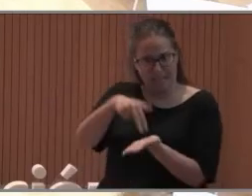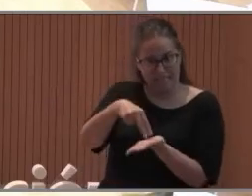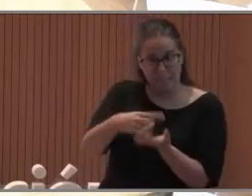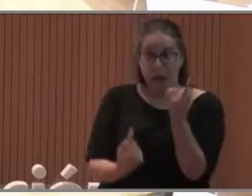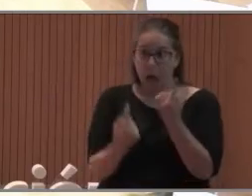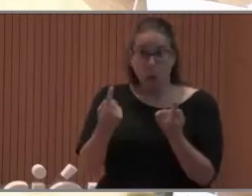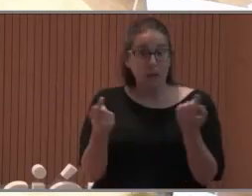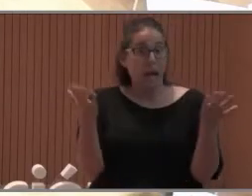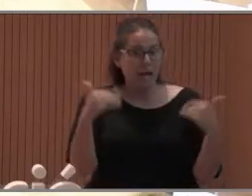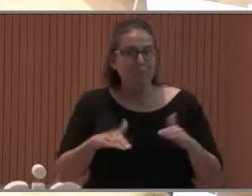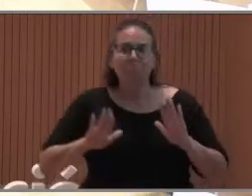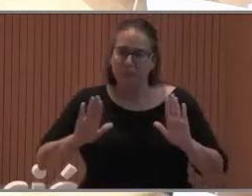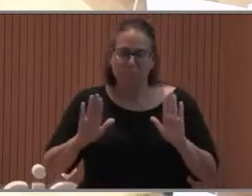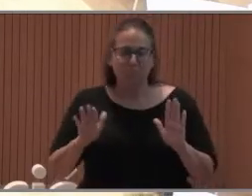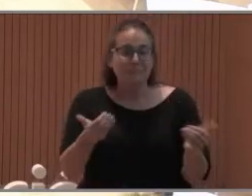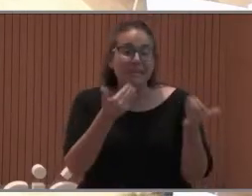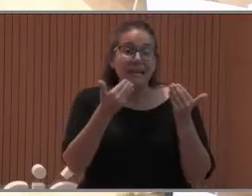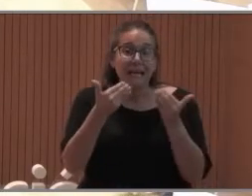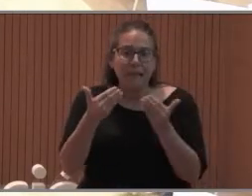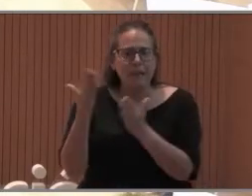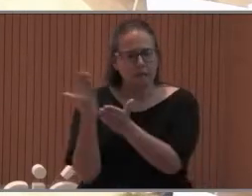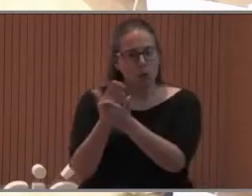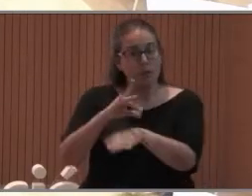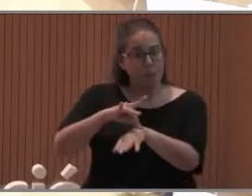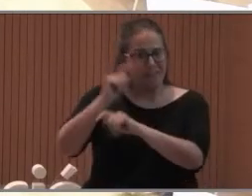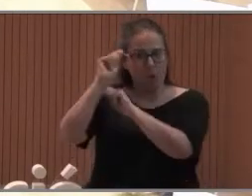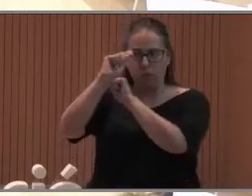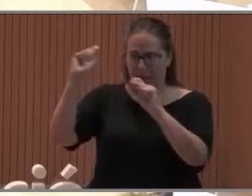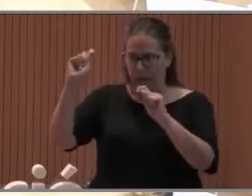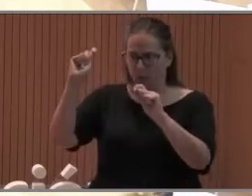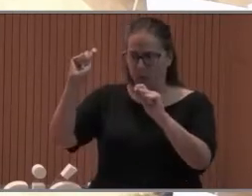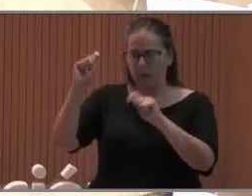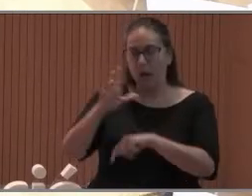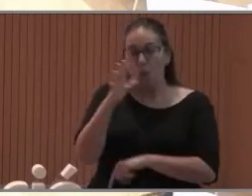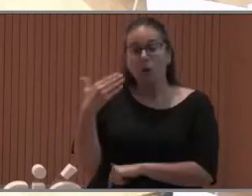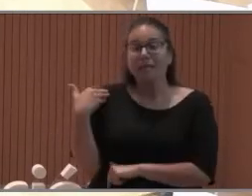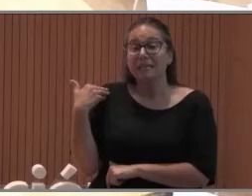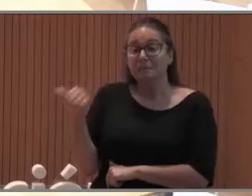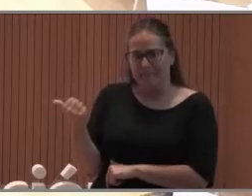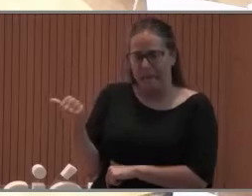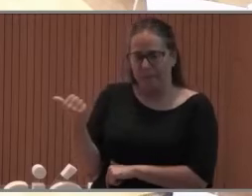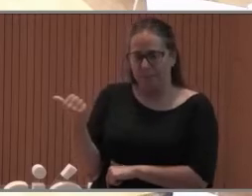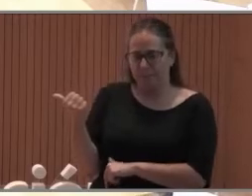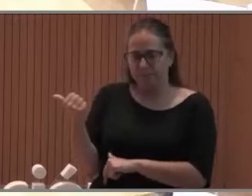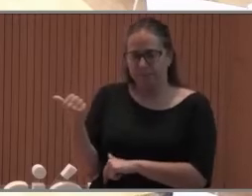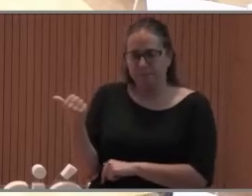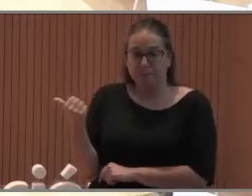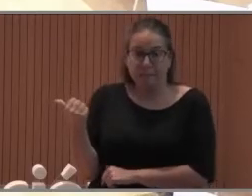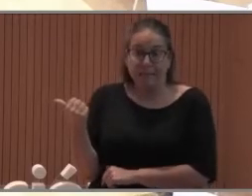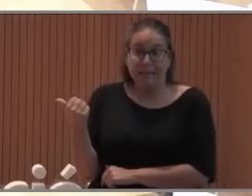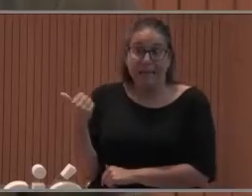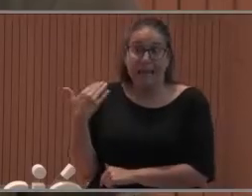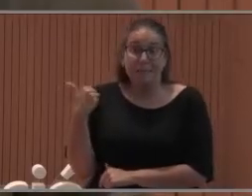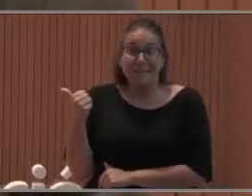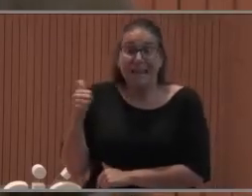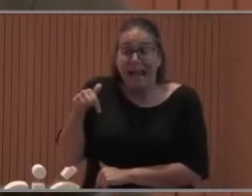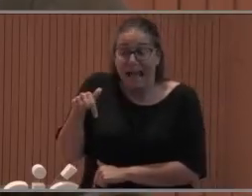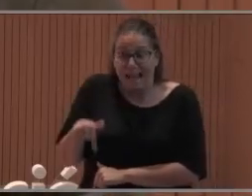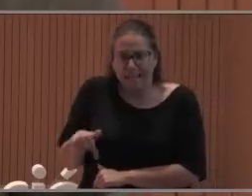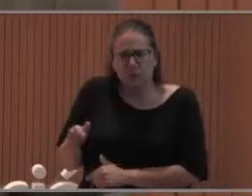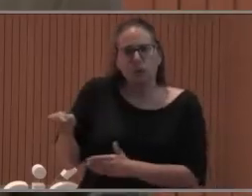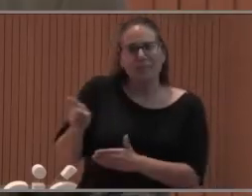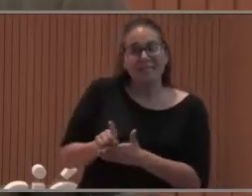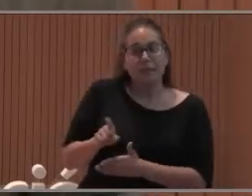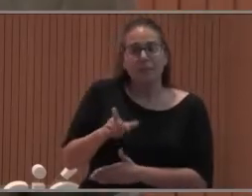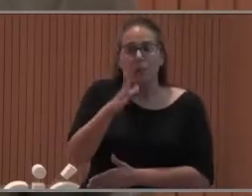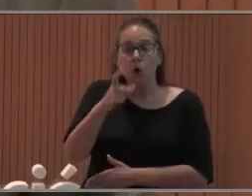otras no. Y muchísimas gracias al Colegio de Médicos de Zaragoza por invitarnos a esto y por tener una